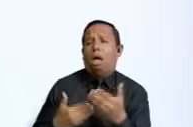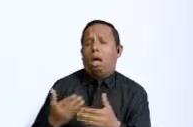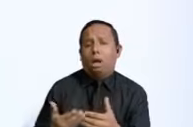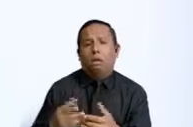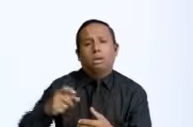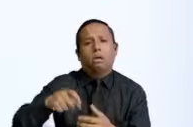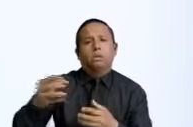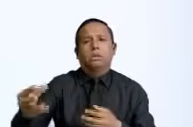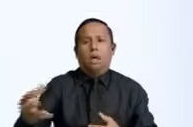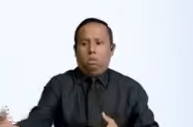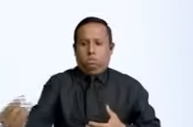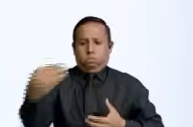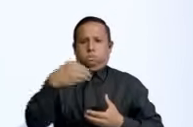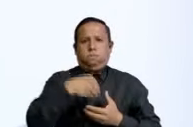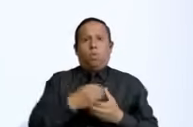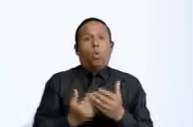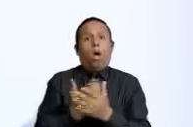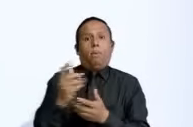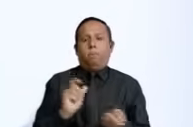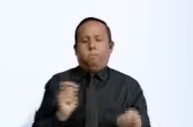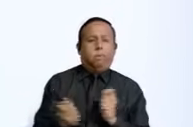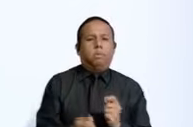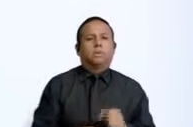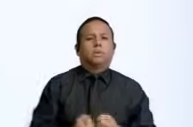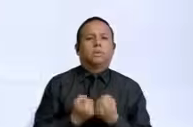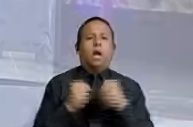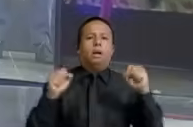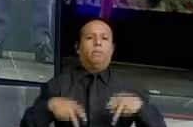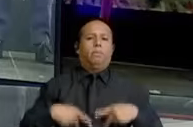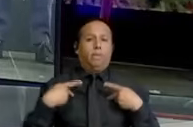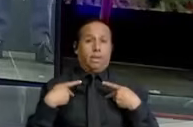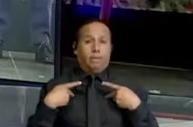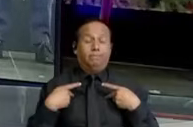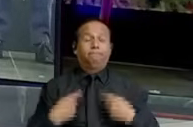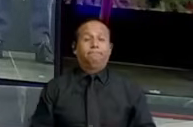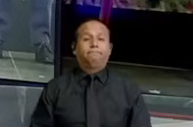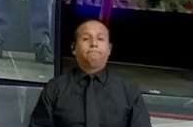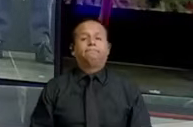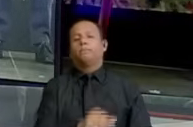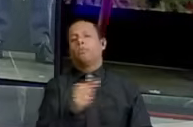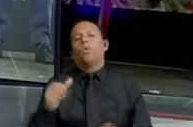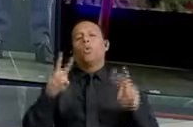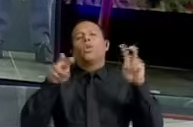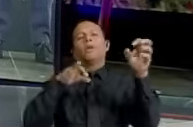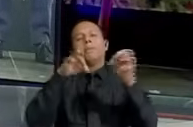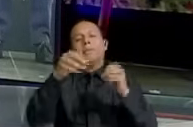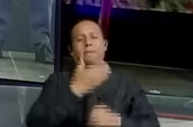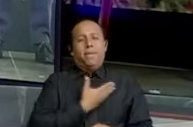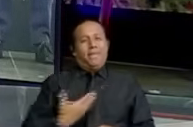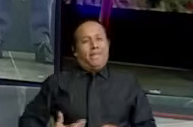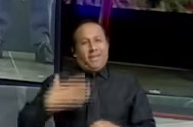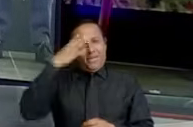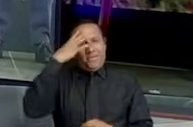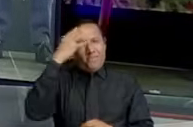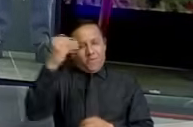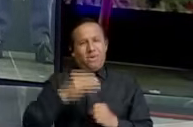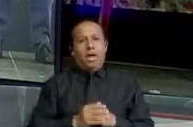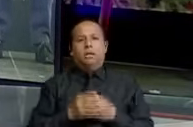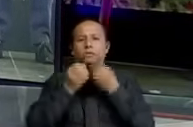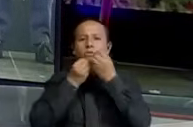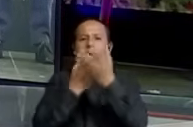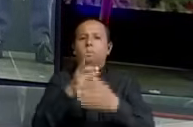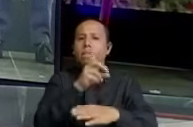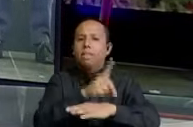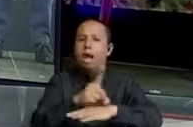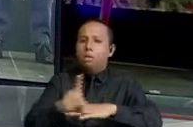vida informó Maite Morán cambiamos de tema el presidente Daniel Novoa afirmó en daule